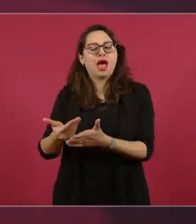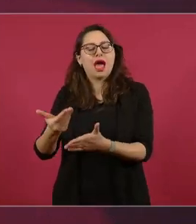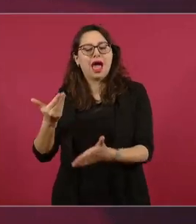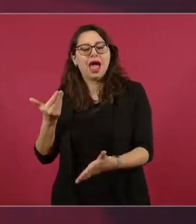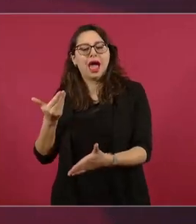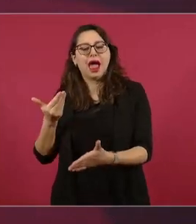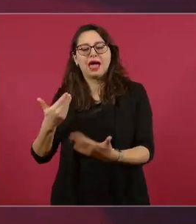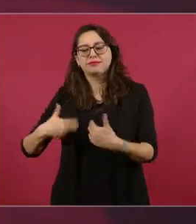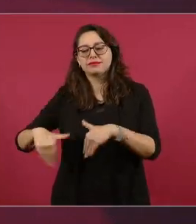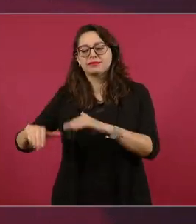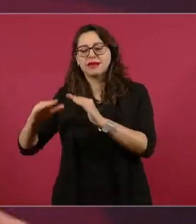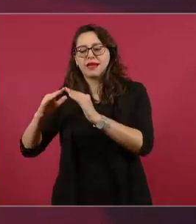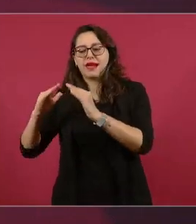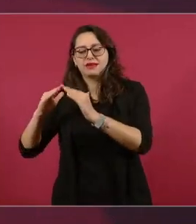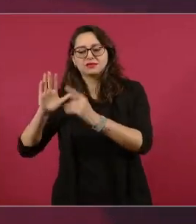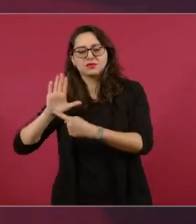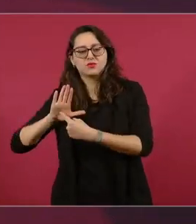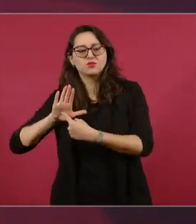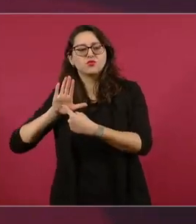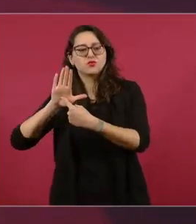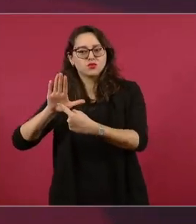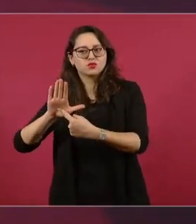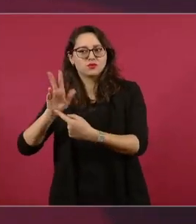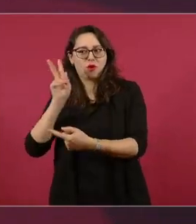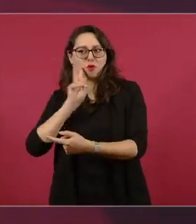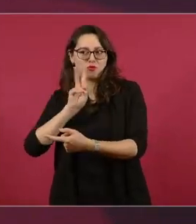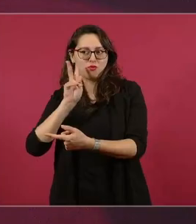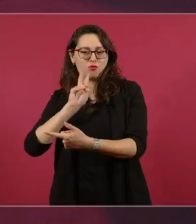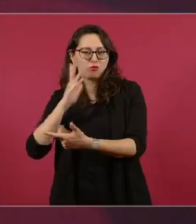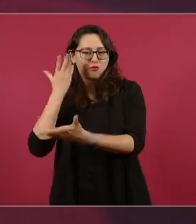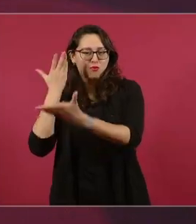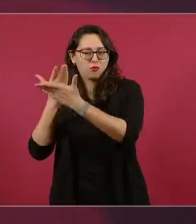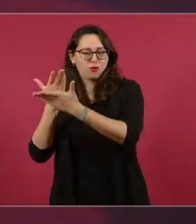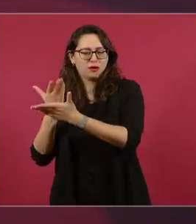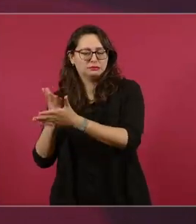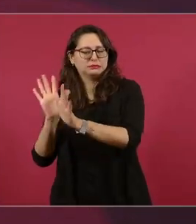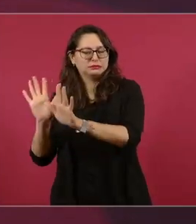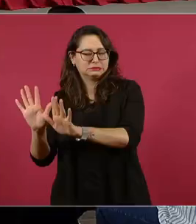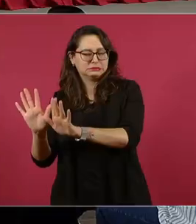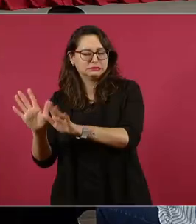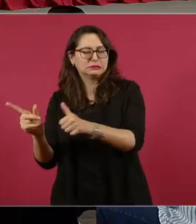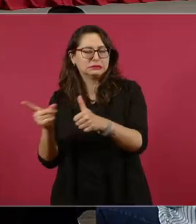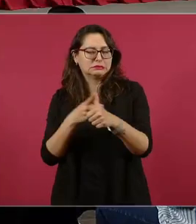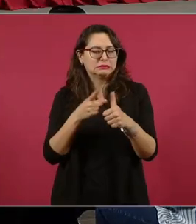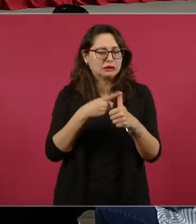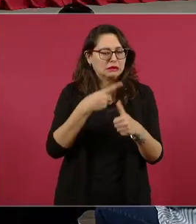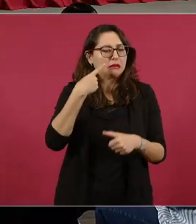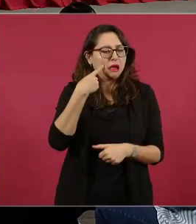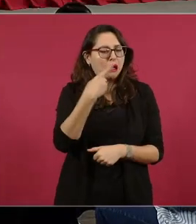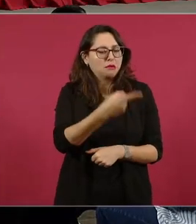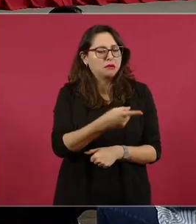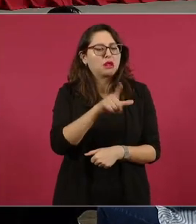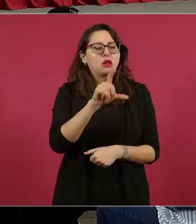presentemos nuestros otros datos, porque nosotros sí tenemos, vamos a ver lo que dice López Dóriga.